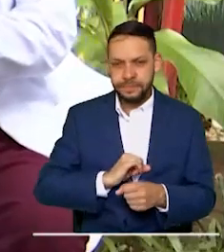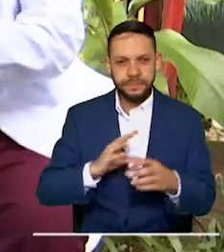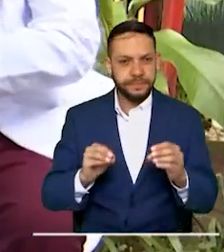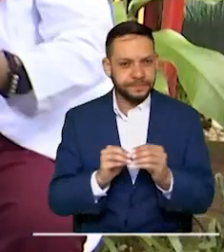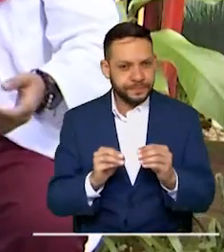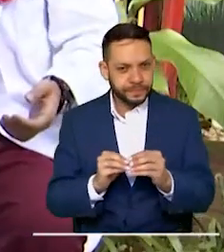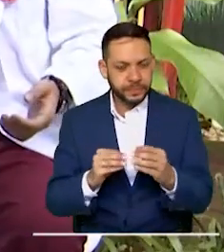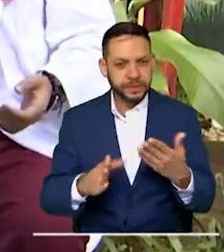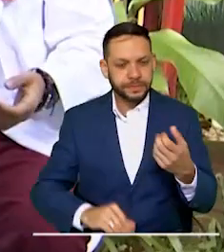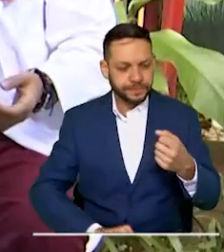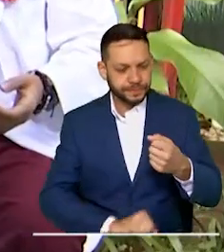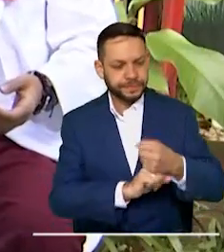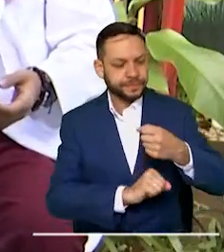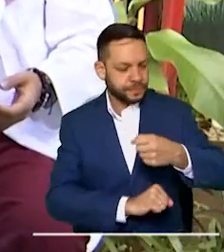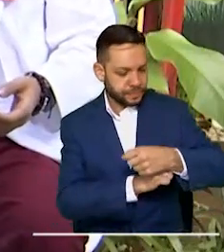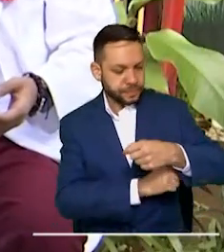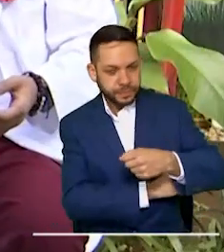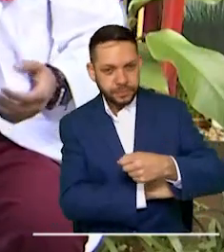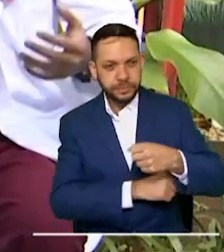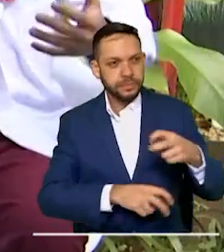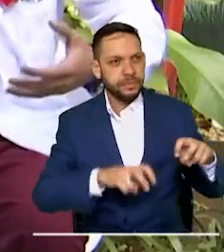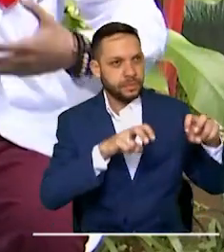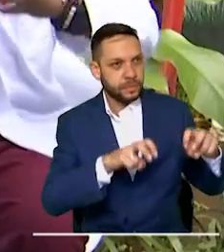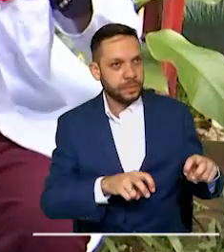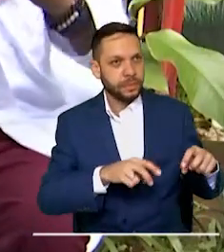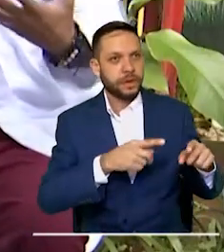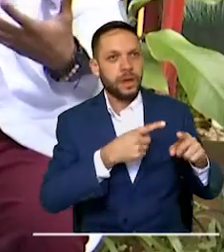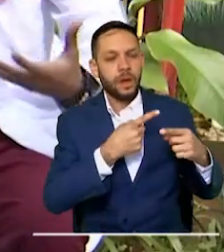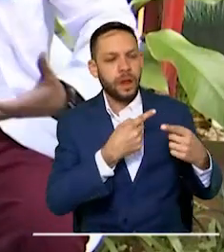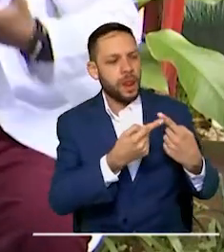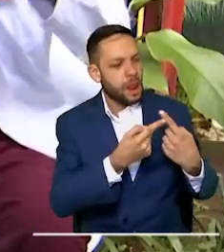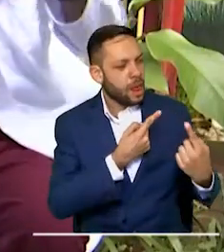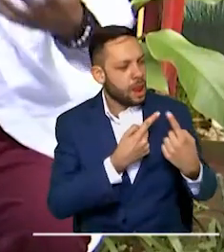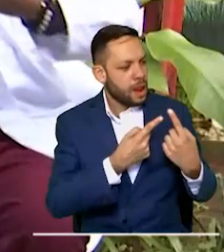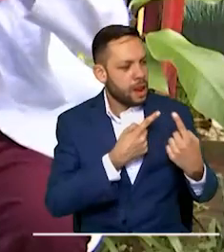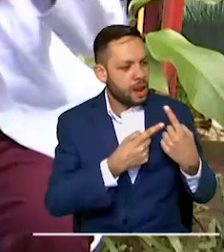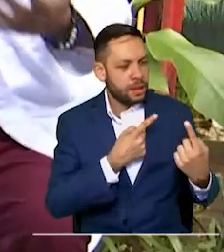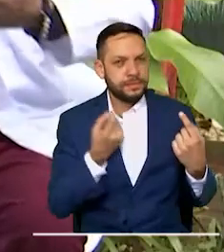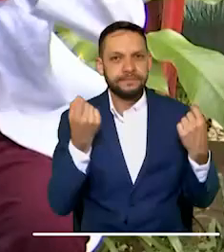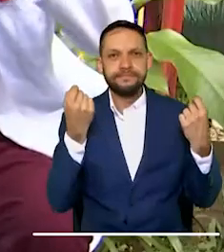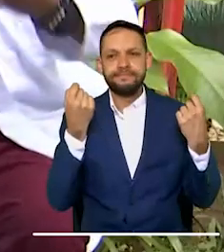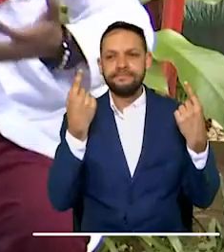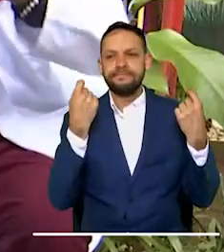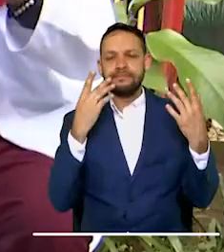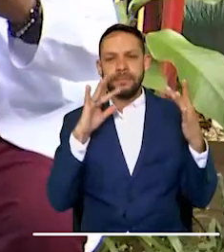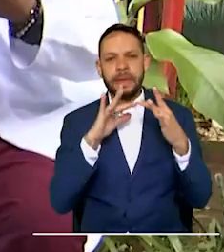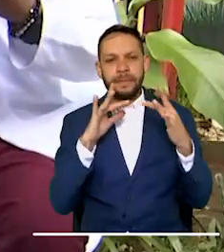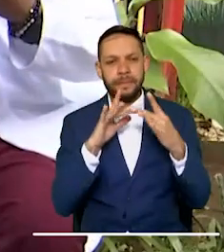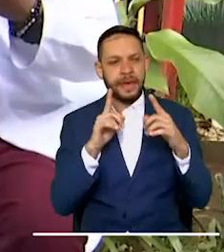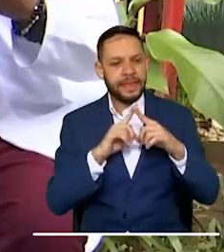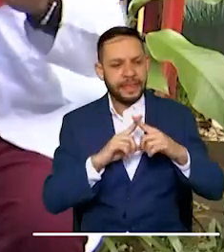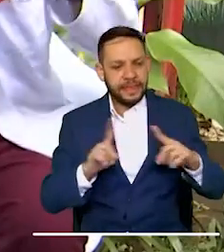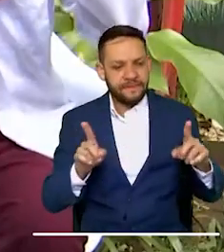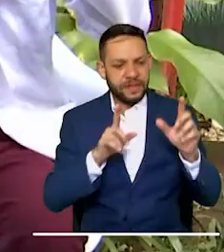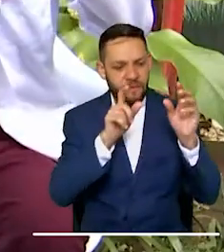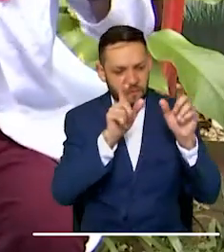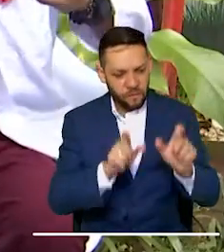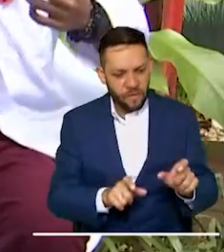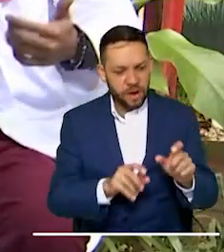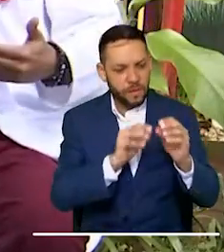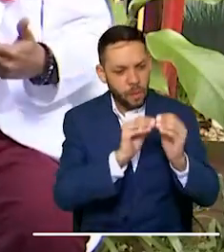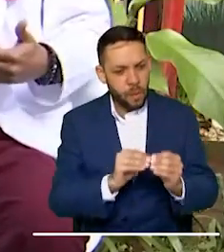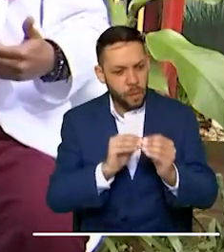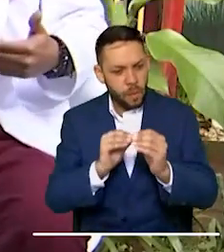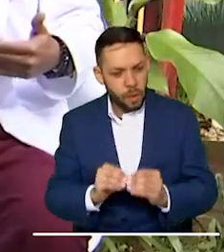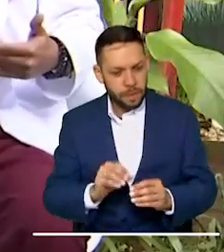quiero apoyarme para que ustedes desde la casa comprendan la diferencia entre estas diferentes imágenes diagnósticas